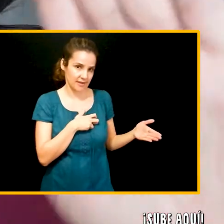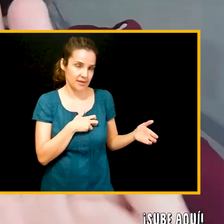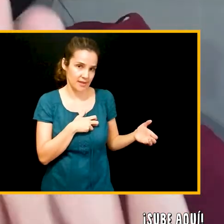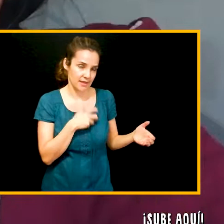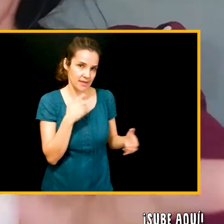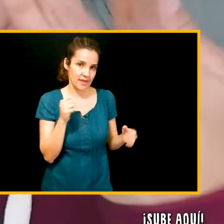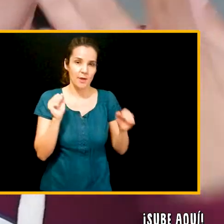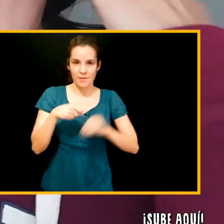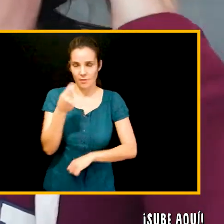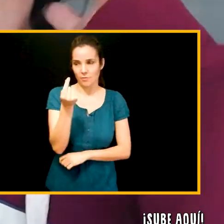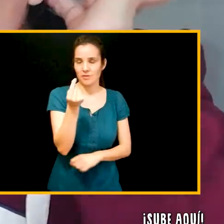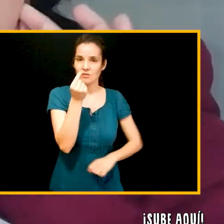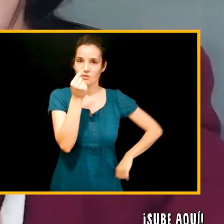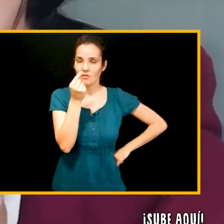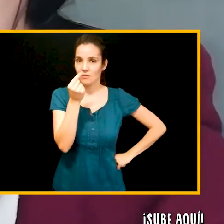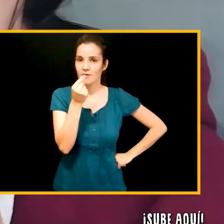Vale, un momento.